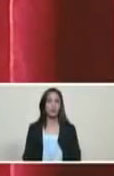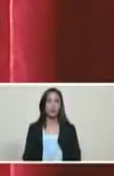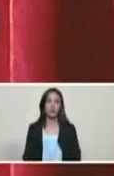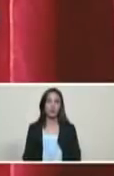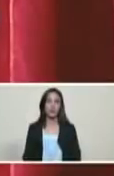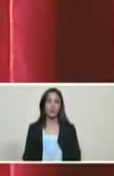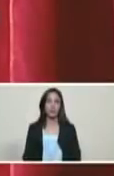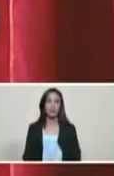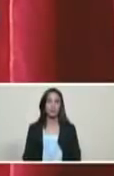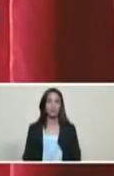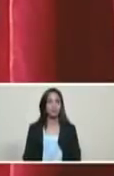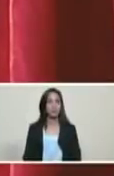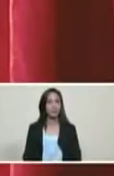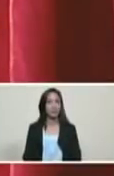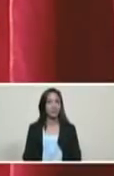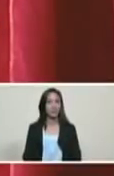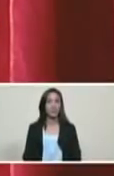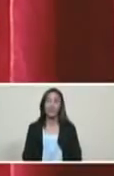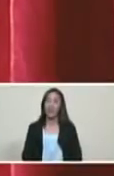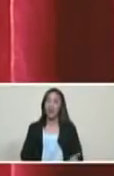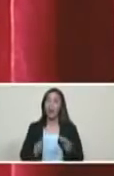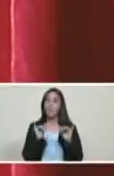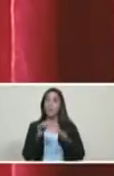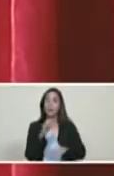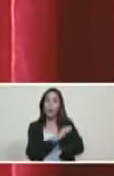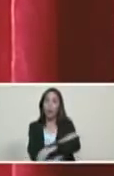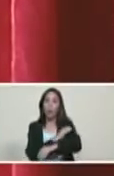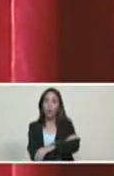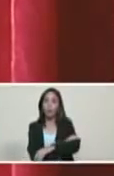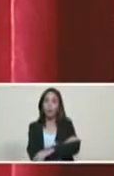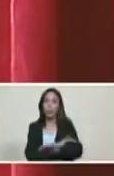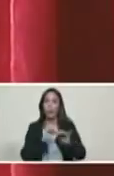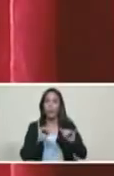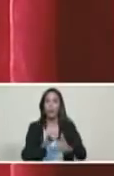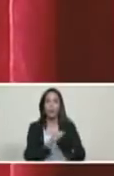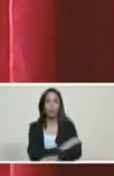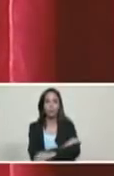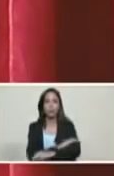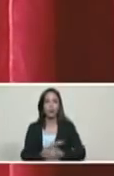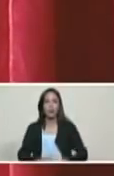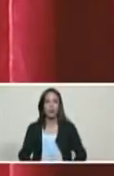El capitalismo neoliberal, la derecha oligárquica de América Latina y del mundo,